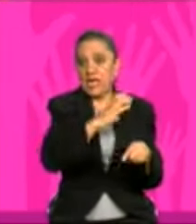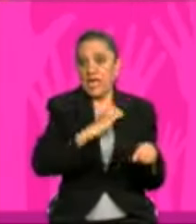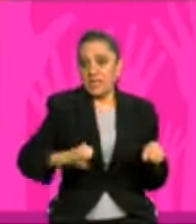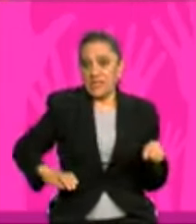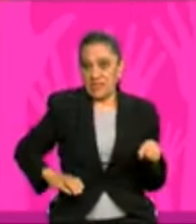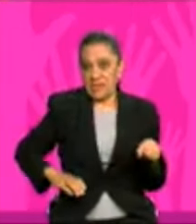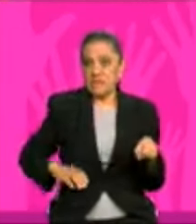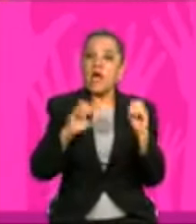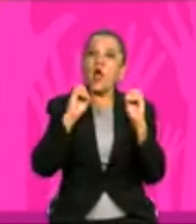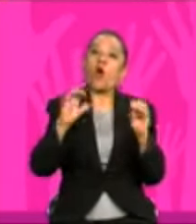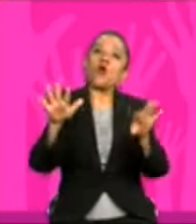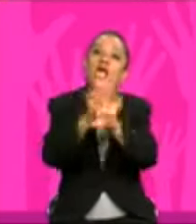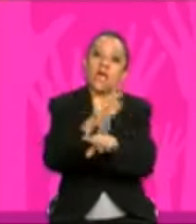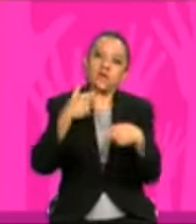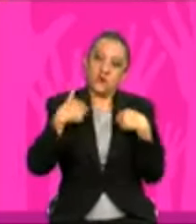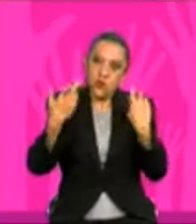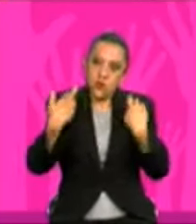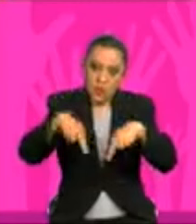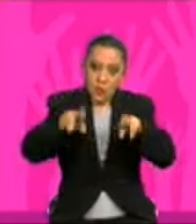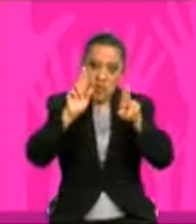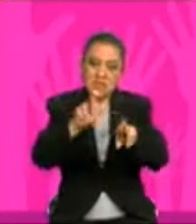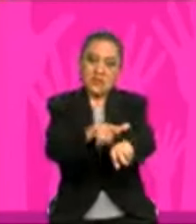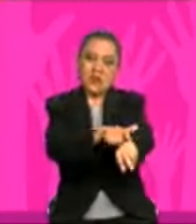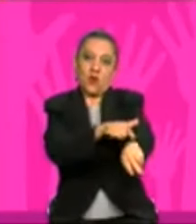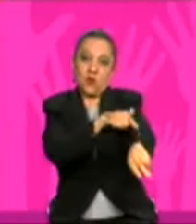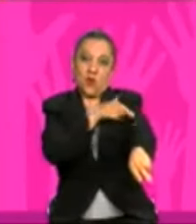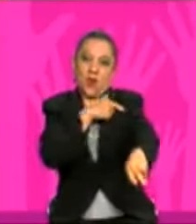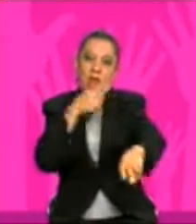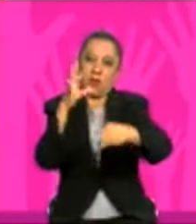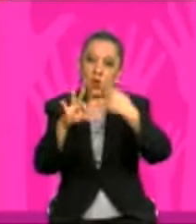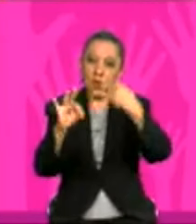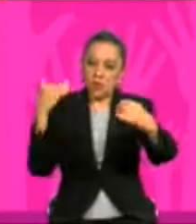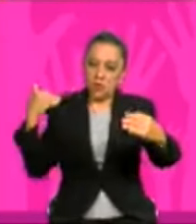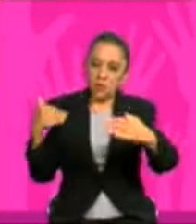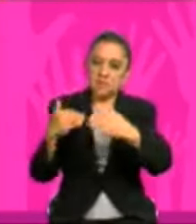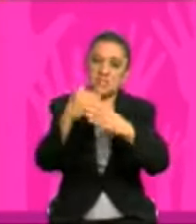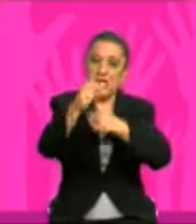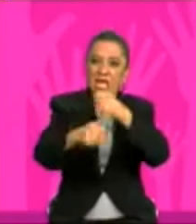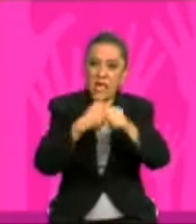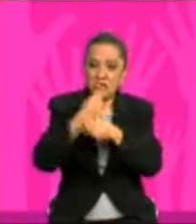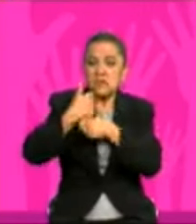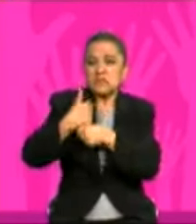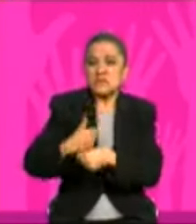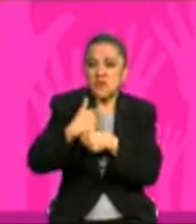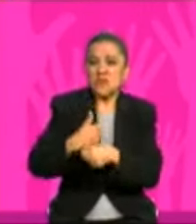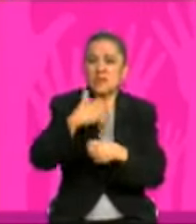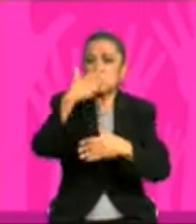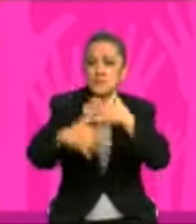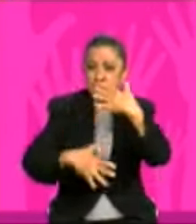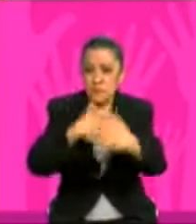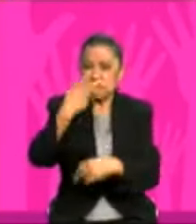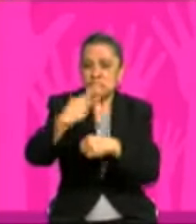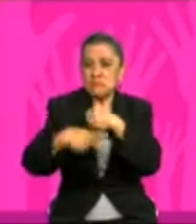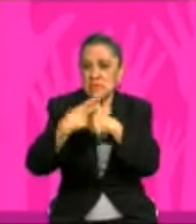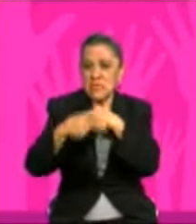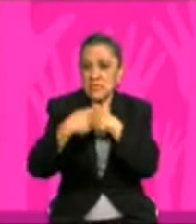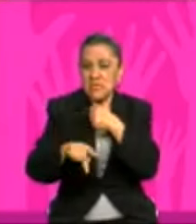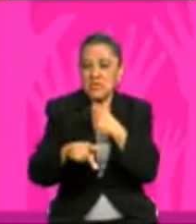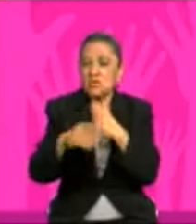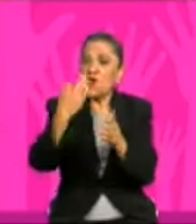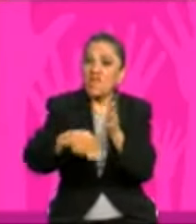o el cambio que yo represento. A lo largo de los últimos años hemos venido sufriendo la violencia, la inseguridad y la falta